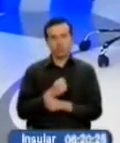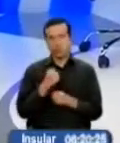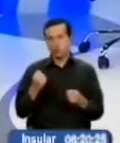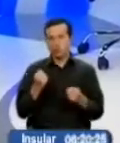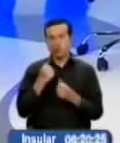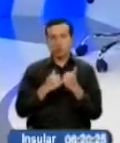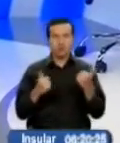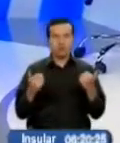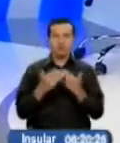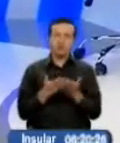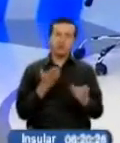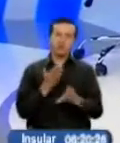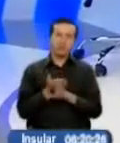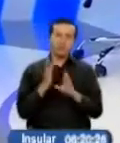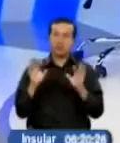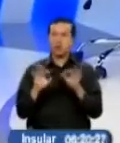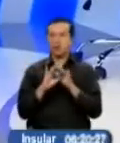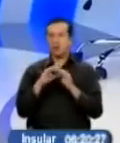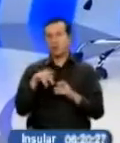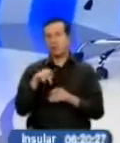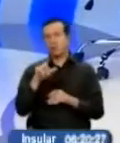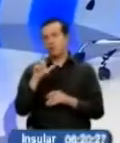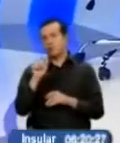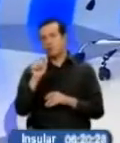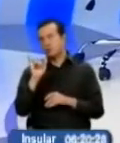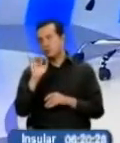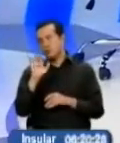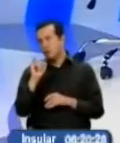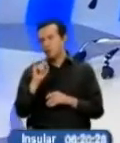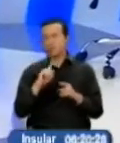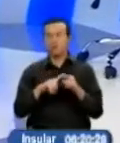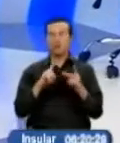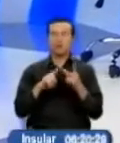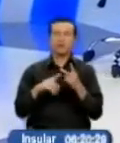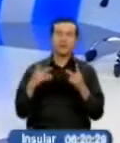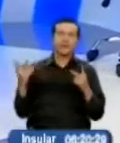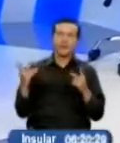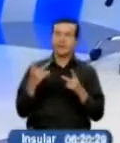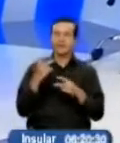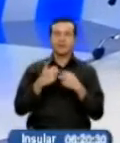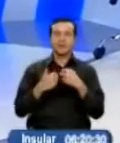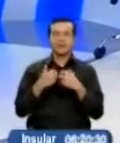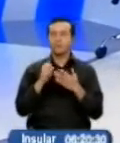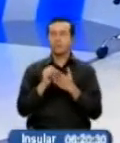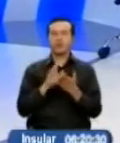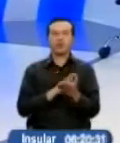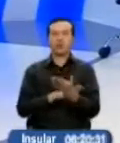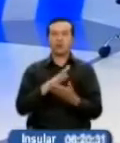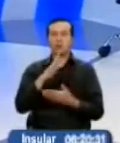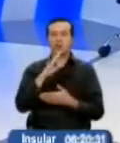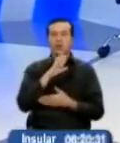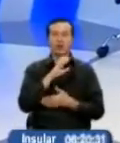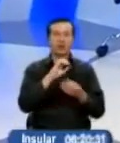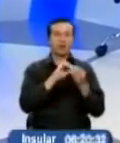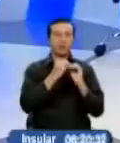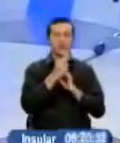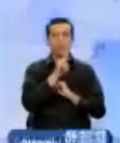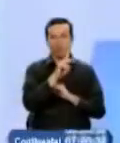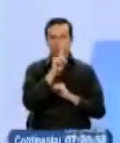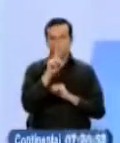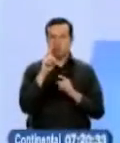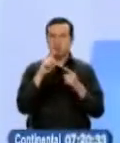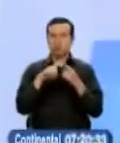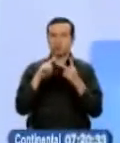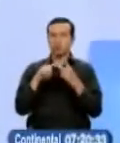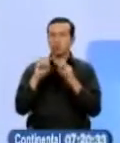estos candidatos que proponen la alianza con la alianza transpacífica, los programas de gobierno de CREO y de, y de